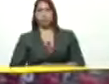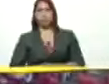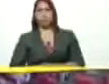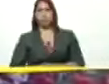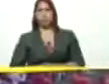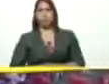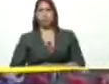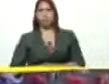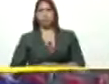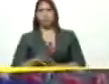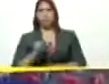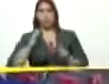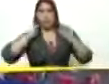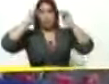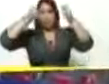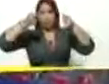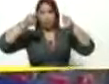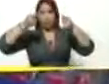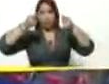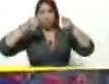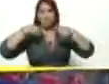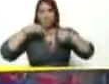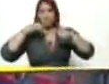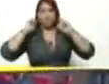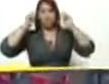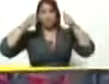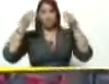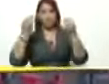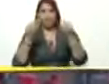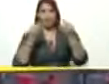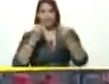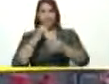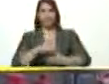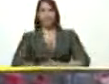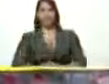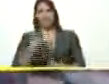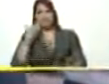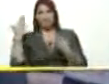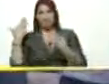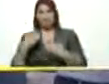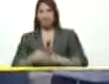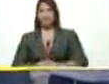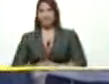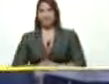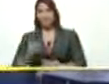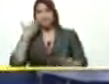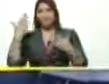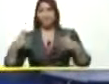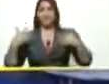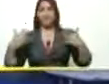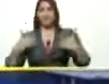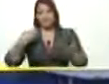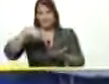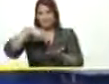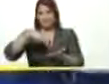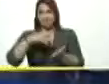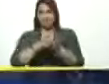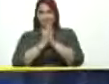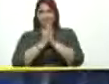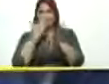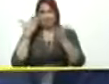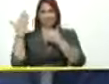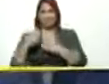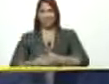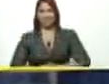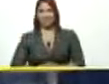Ahí está Caperucita, ¿vale? Caperucita siempre presente, mira Caperucita, con su alegría. Un bailecito ahí, Caperucita.